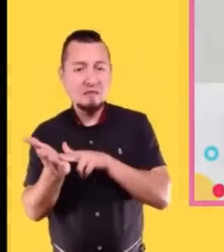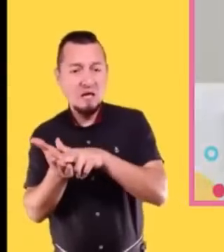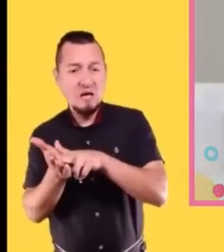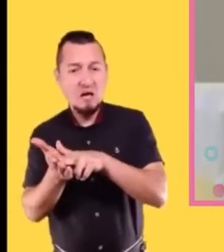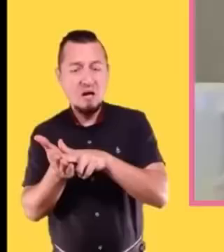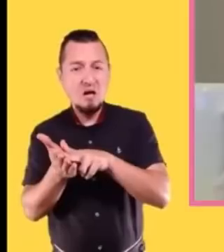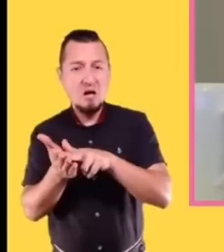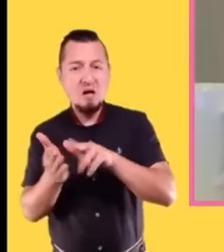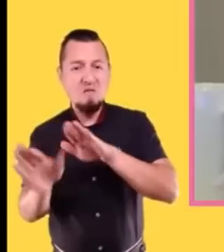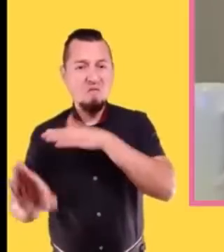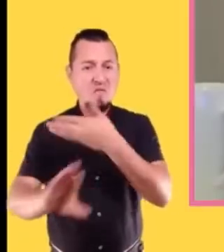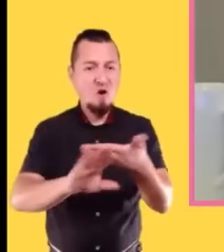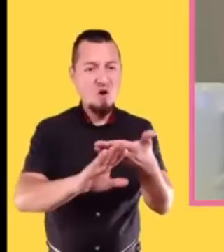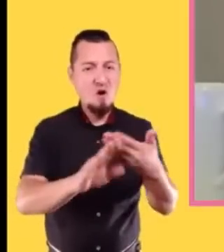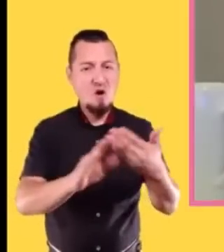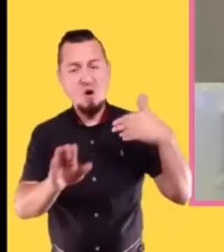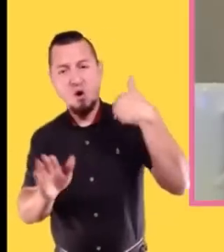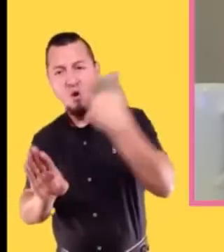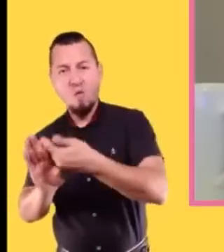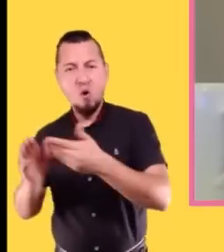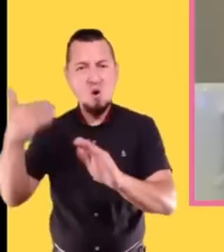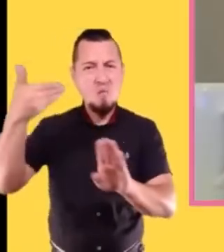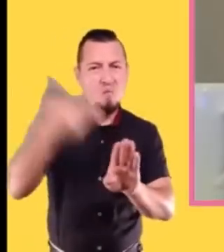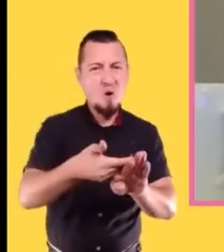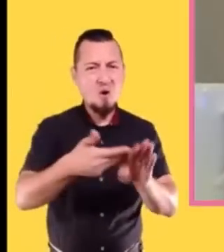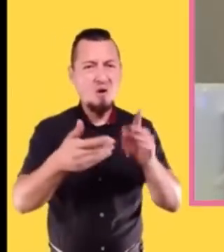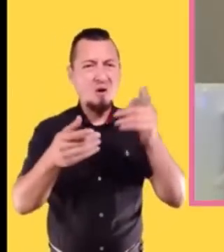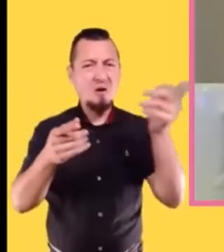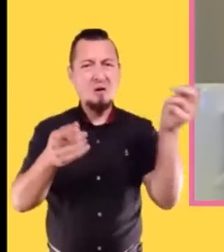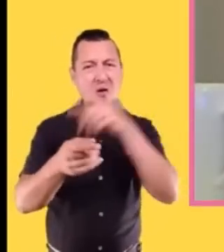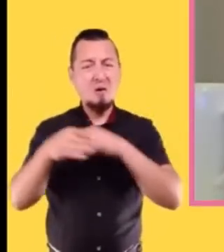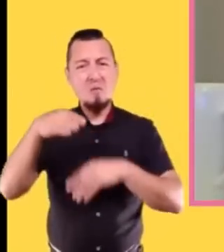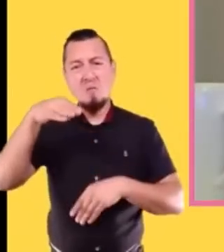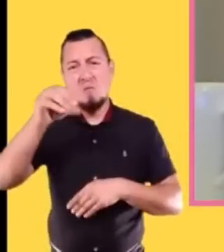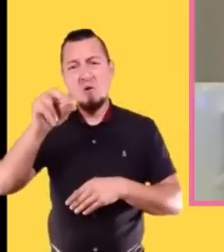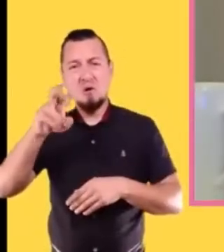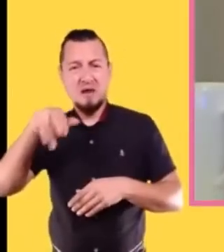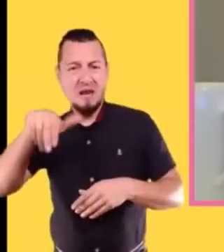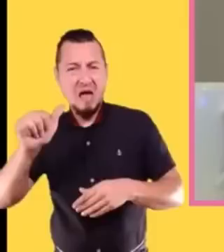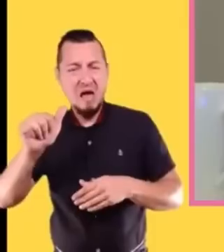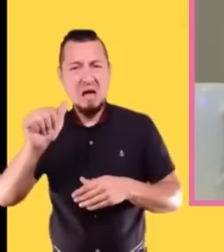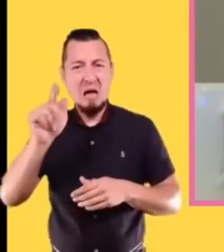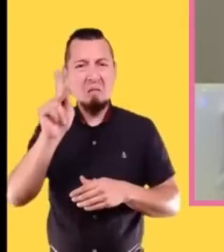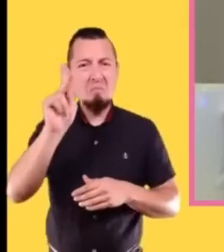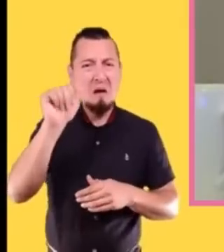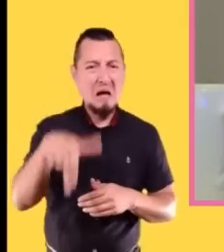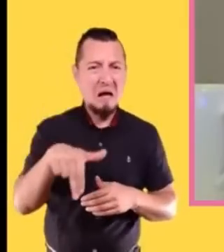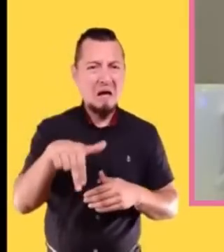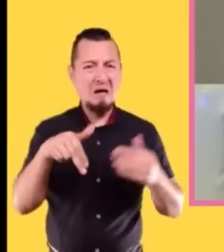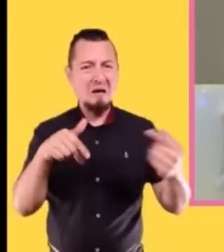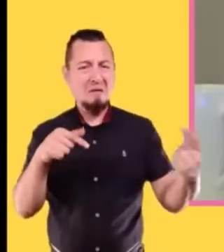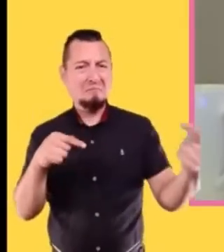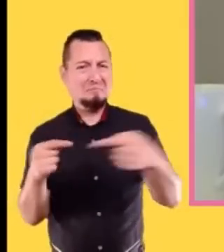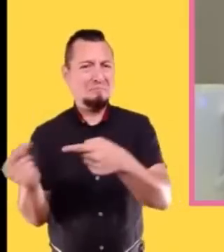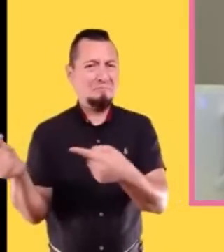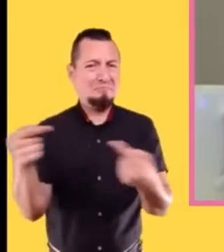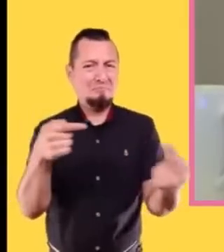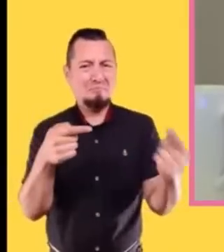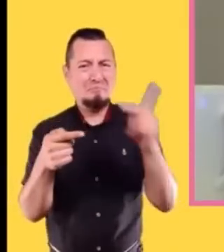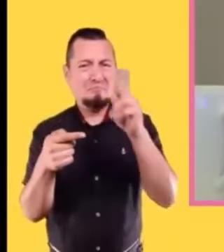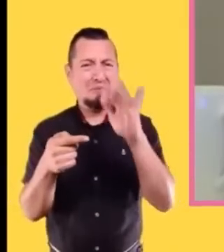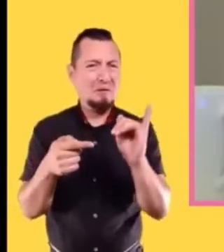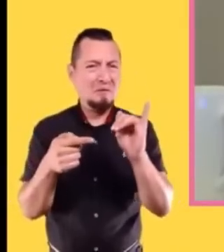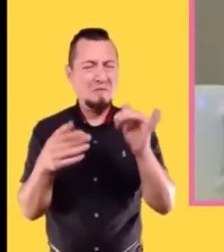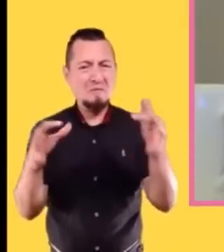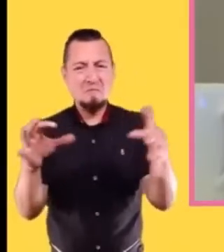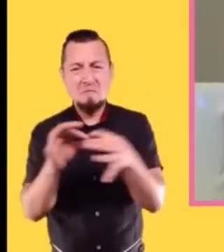fifís, o el de Morena contra la oposición. Lo que queremos decir, y lo quiero decir con mucha firmeza, es que en Jalisco